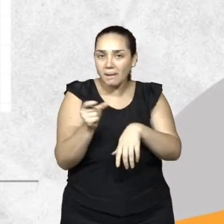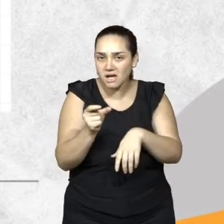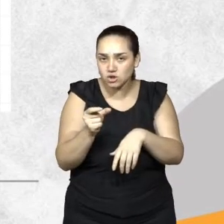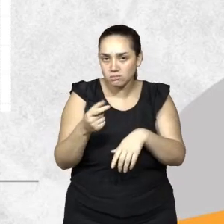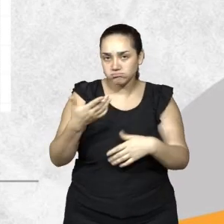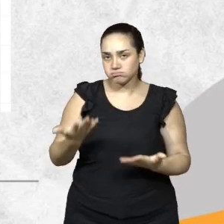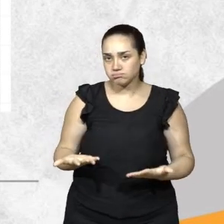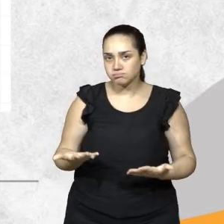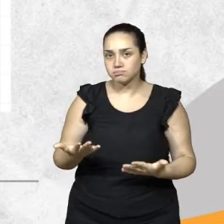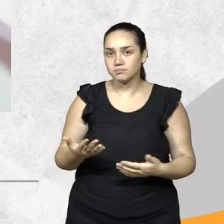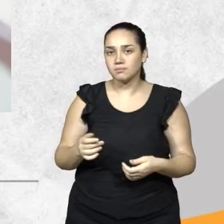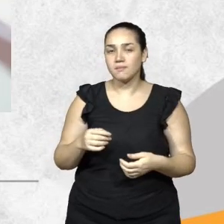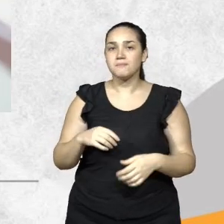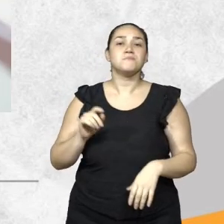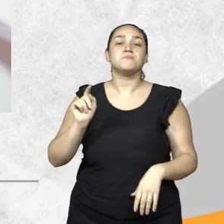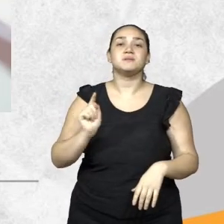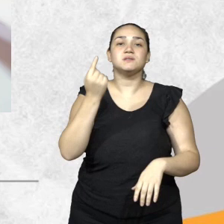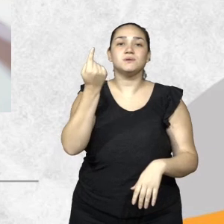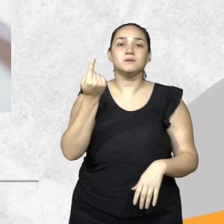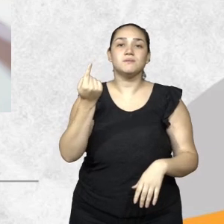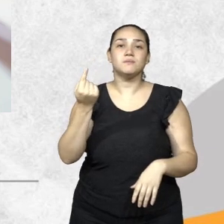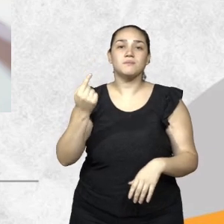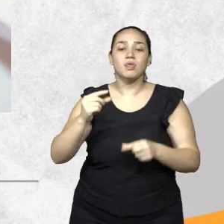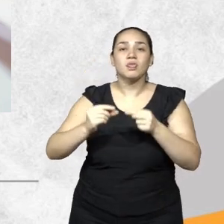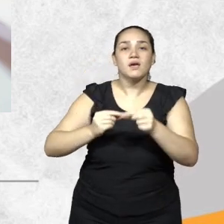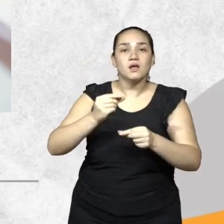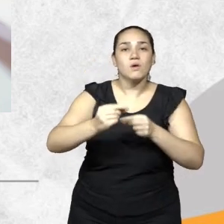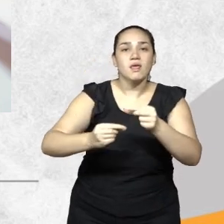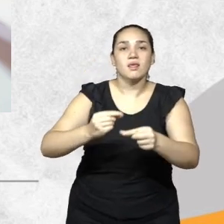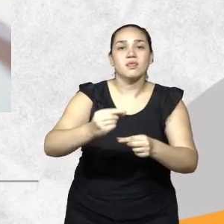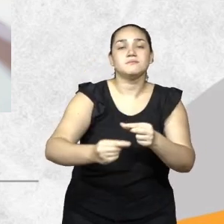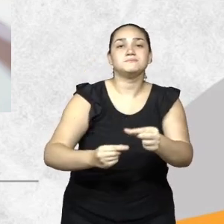Principio de gradualidad, que lo tienen ustedes en la Ley General del Ambiente.